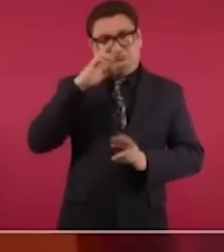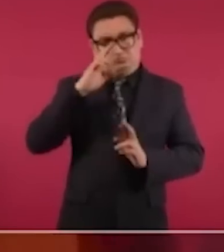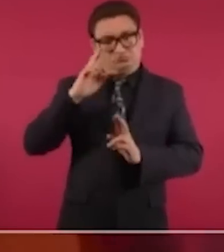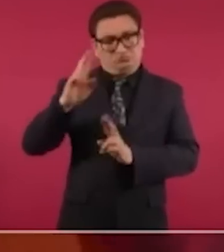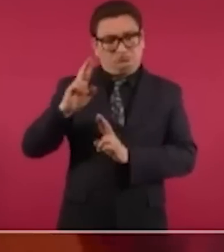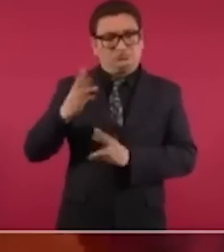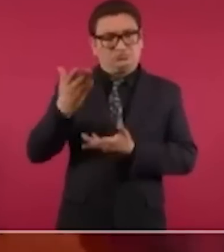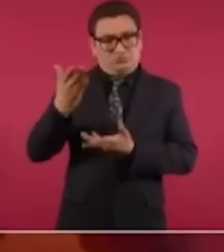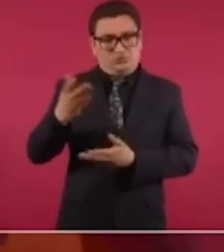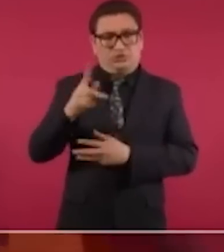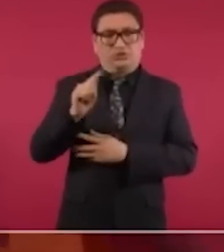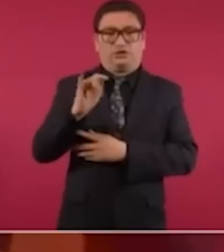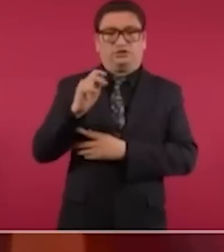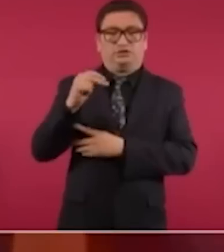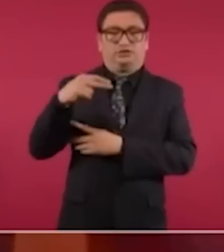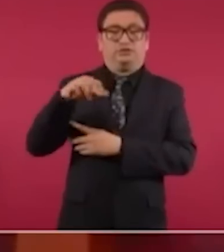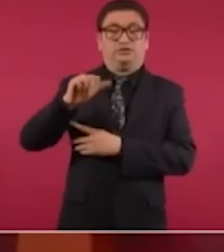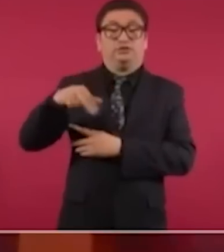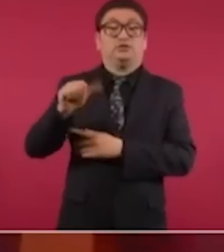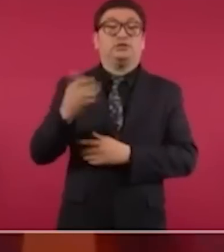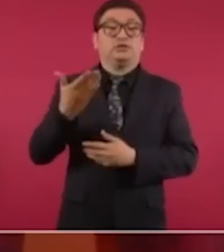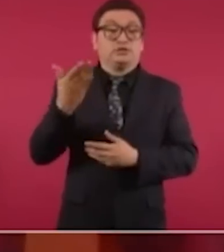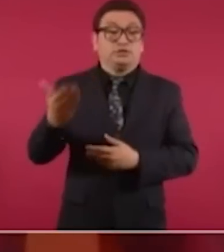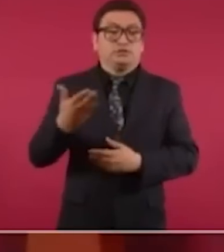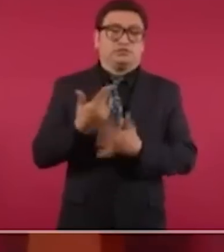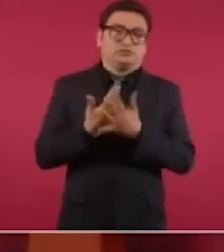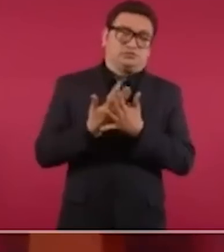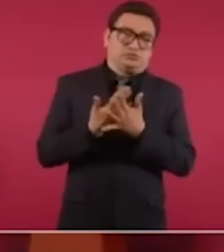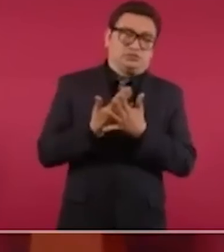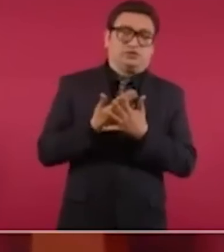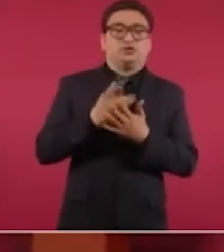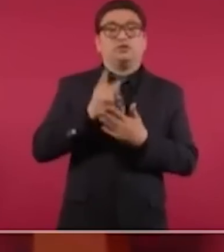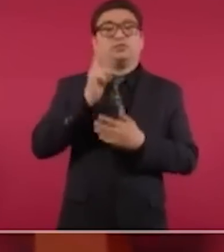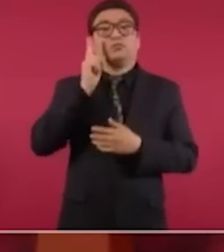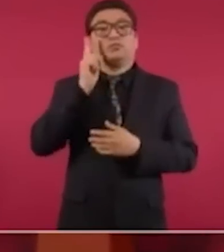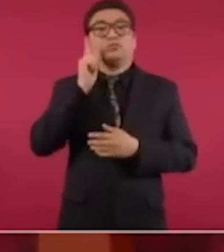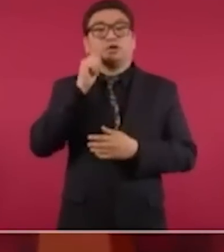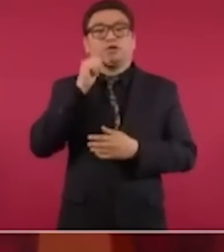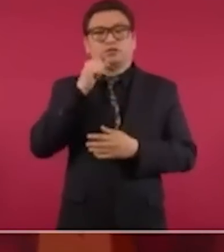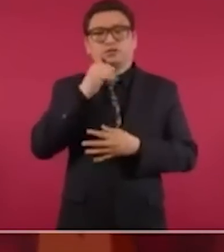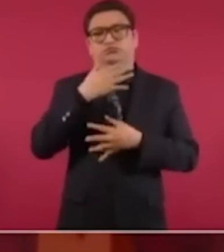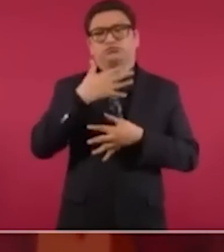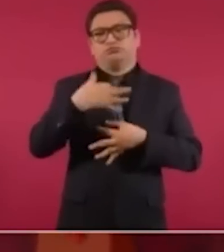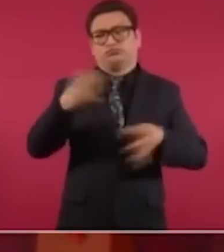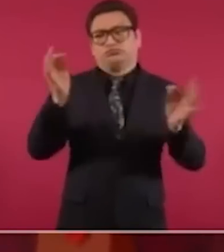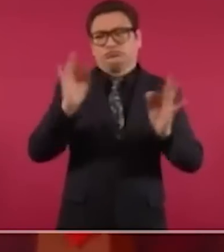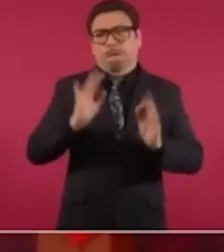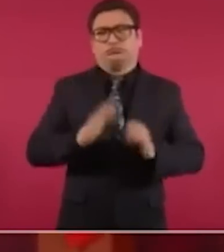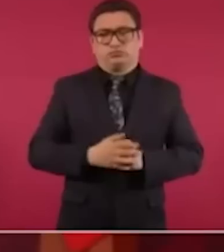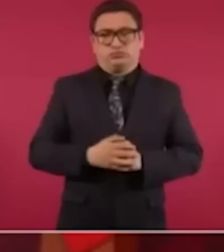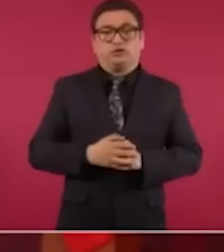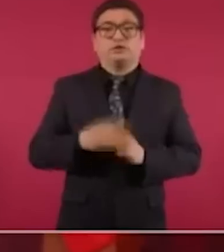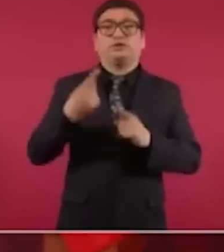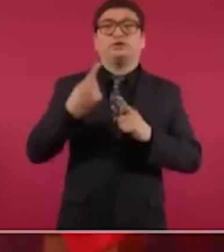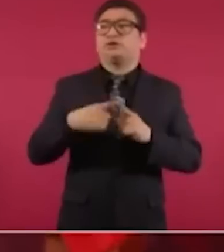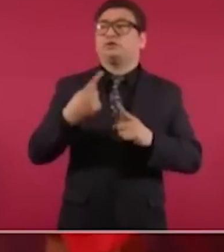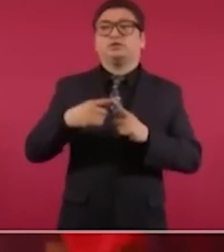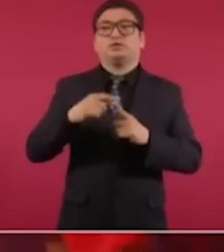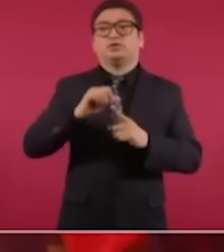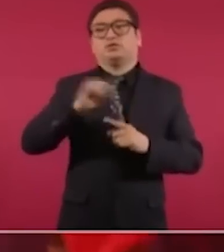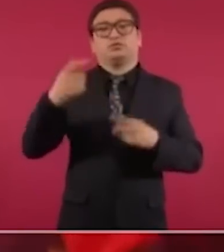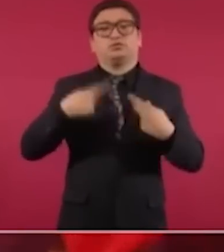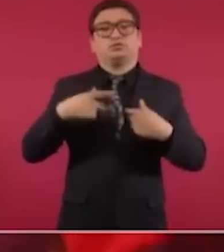a Tatiana vamos a esperar y mañana te va a dar a conocer Quién va a